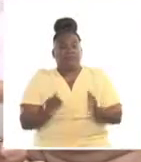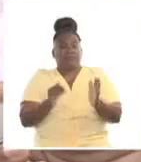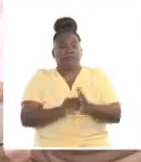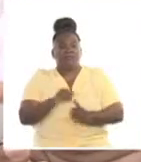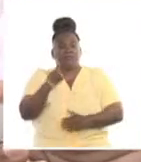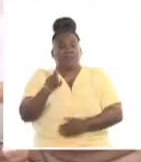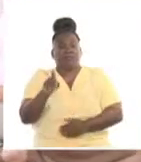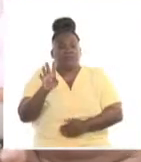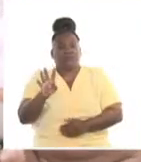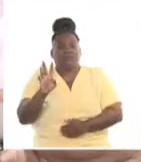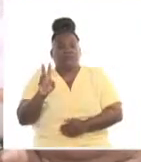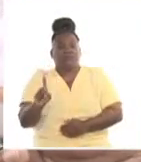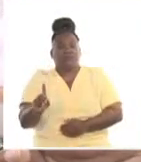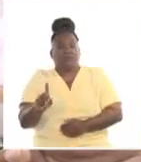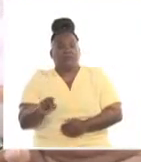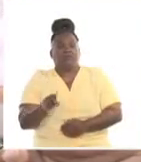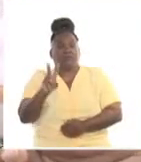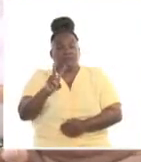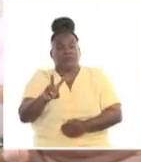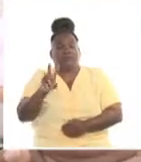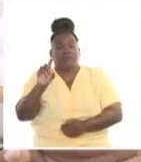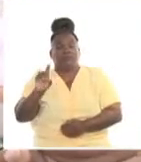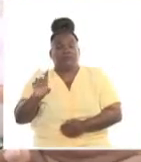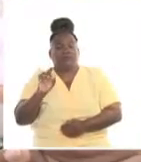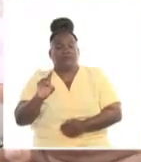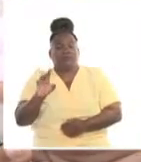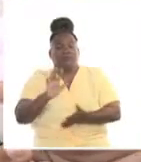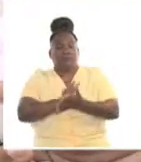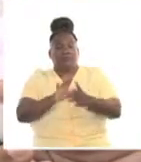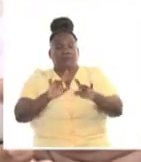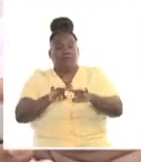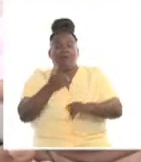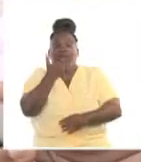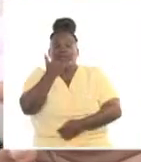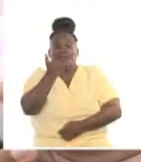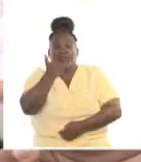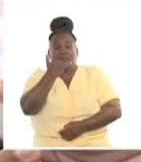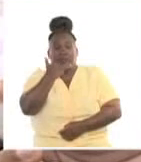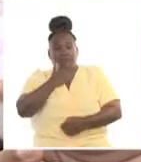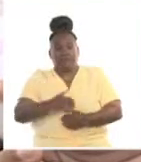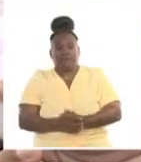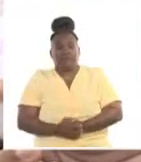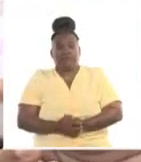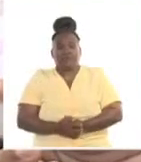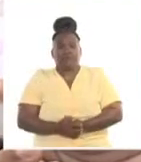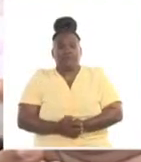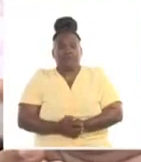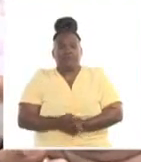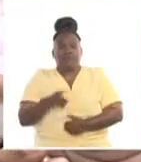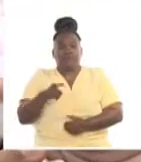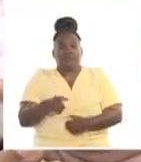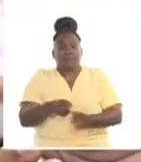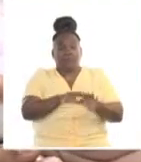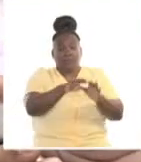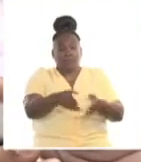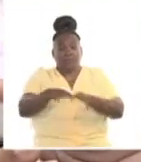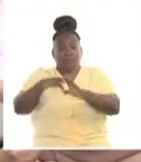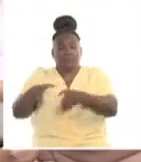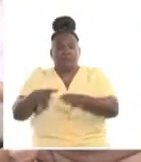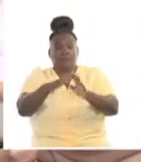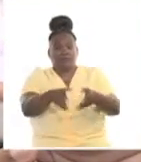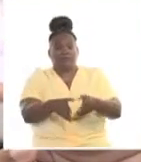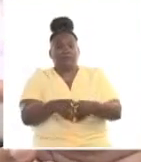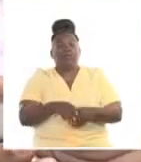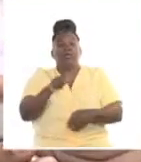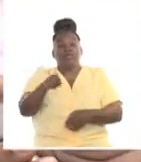1.145 megawatts de déficit y 1.215 megawatts de afectación al servicio. Entraron las unidades que teníamos previstas, la unidad número 3 Santa Cruz,